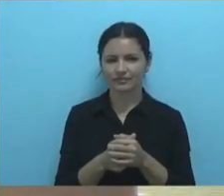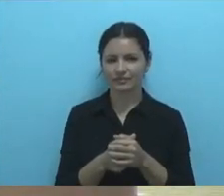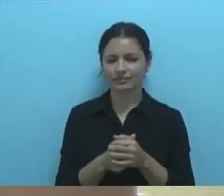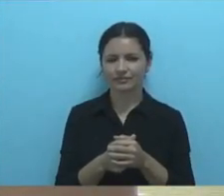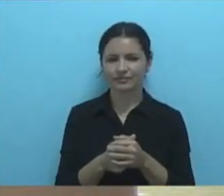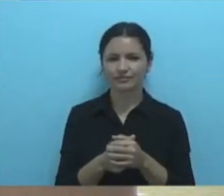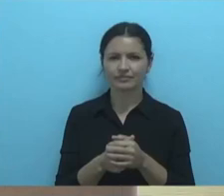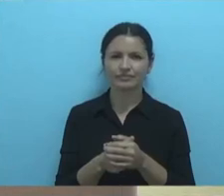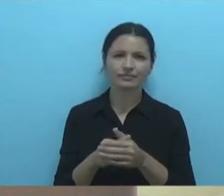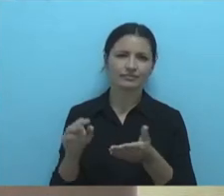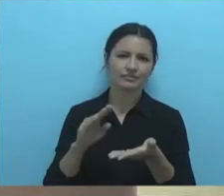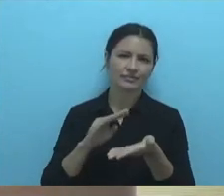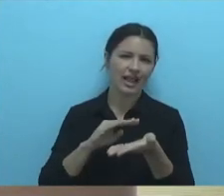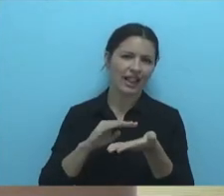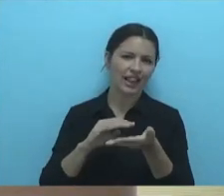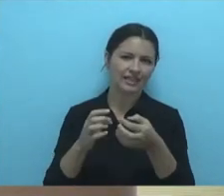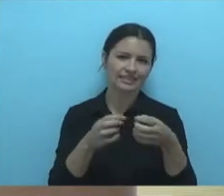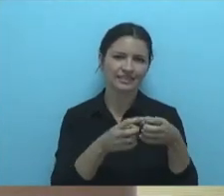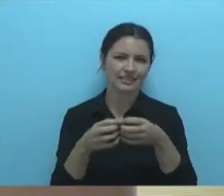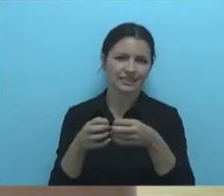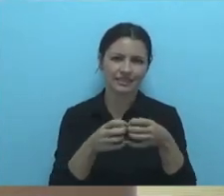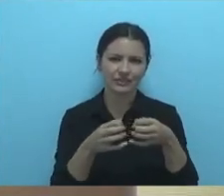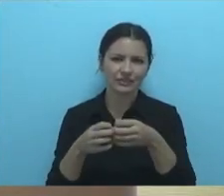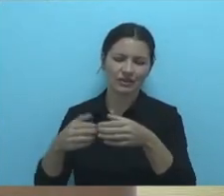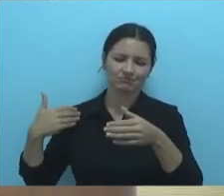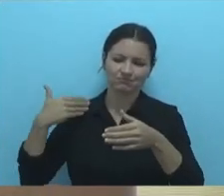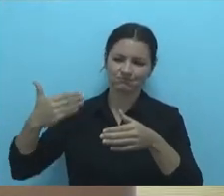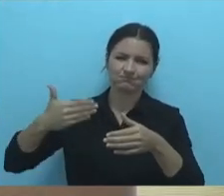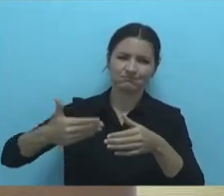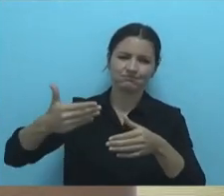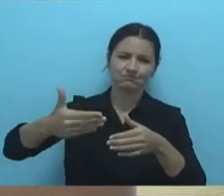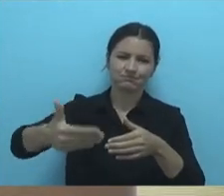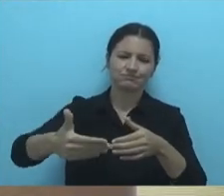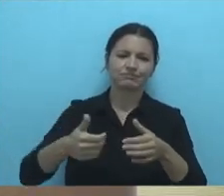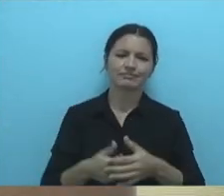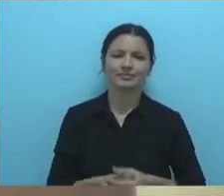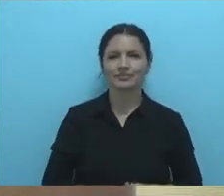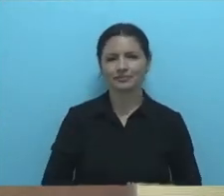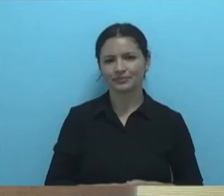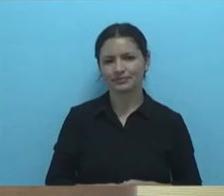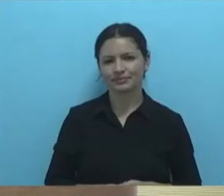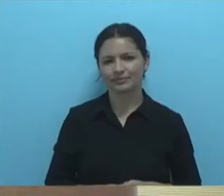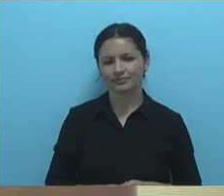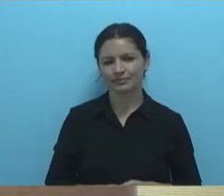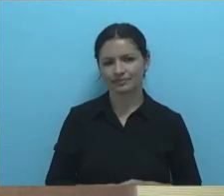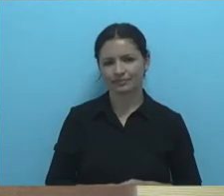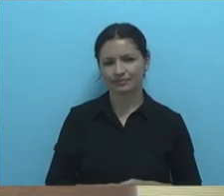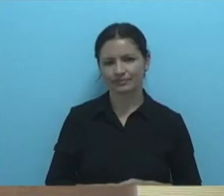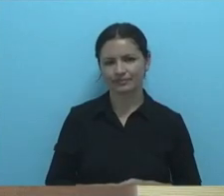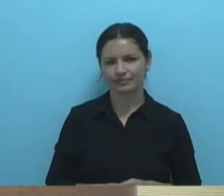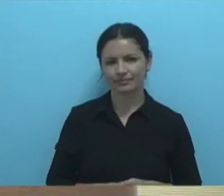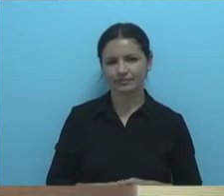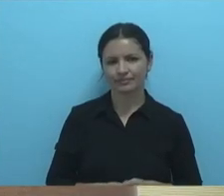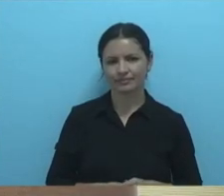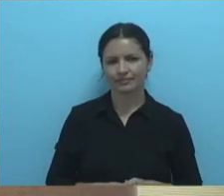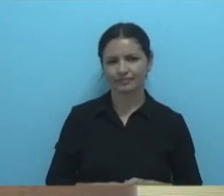muchas sesiones siempre resignábamos las manifestaciones por la dinámica propia de la vida legislativa y